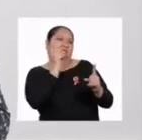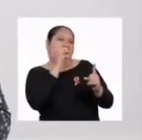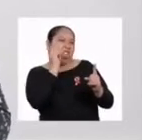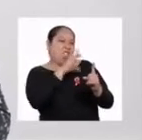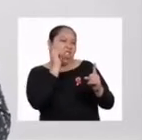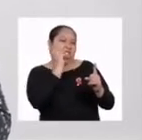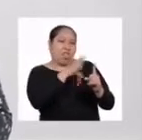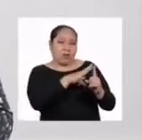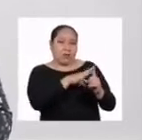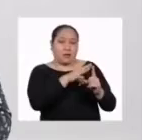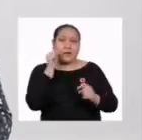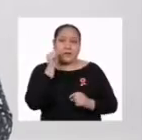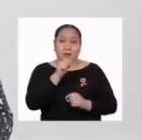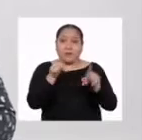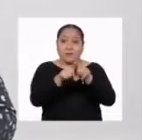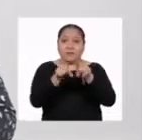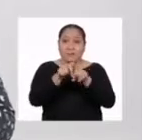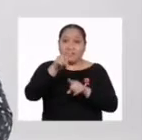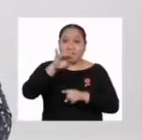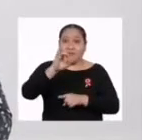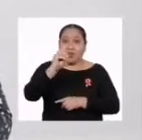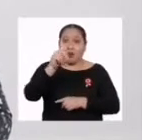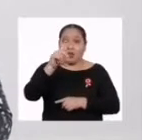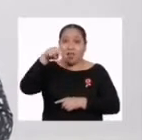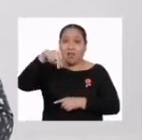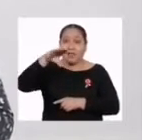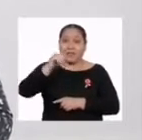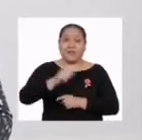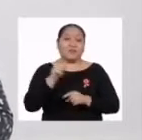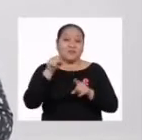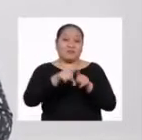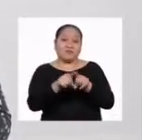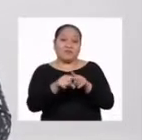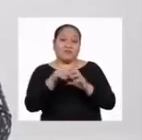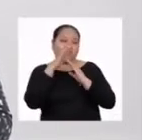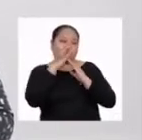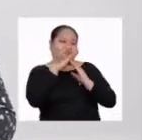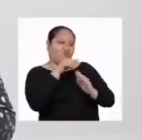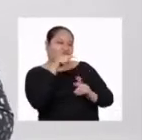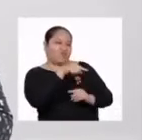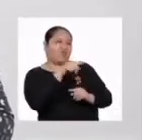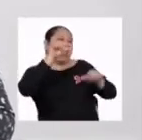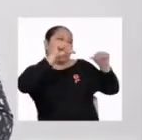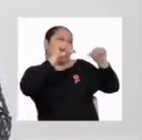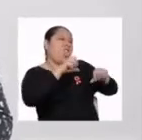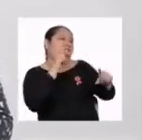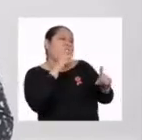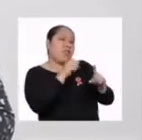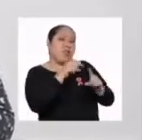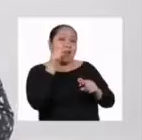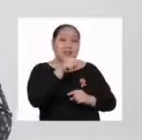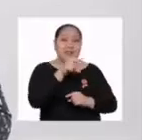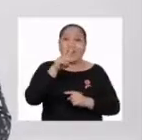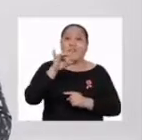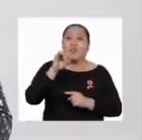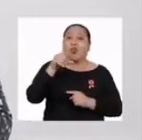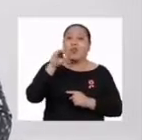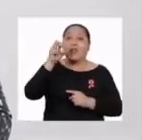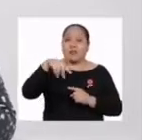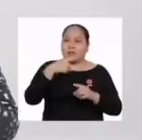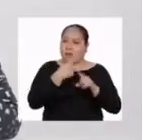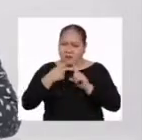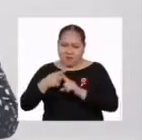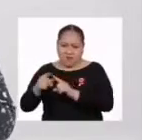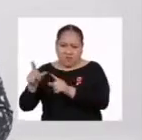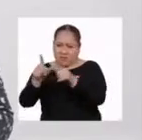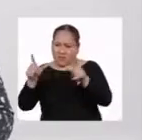o le hacemos una crítica degradante. Este tipo de violencia puede estar presente en múltiples